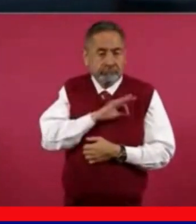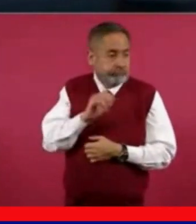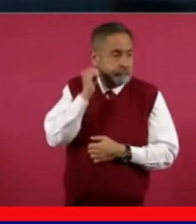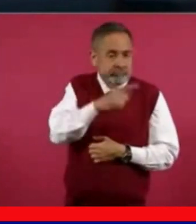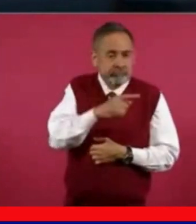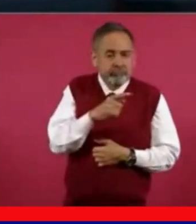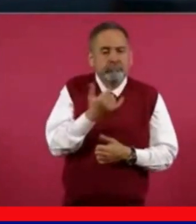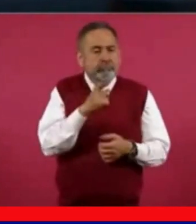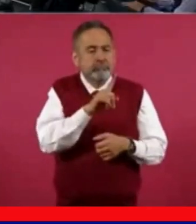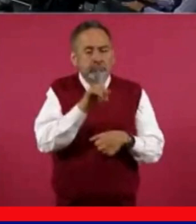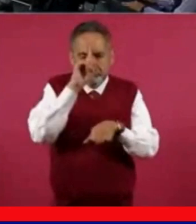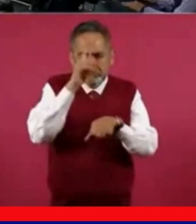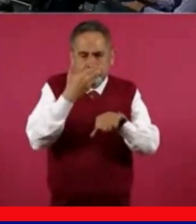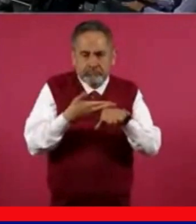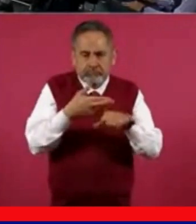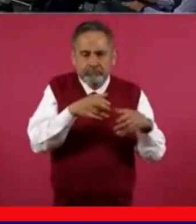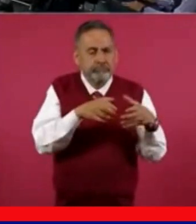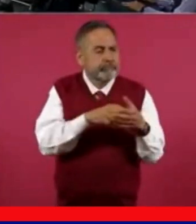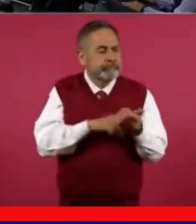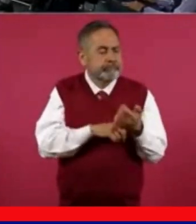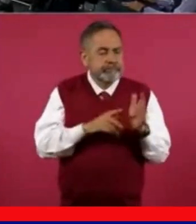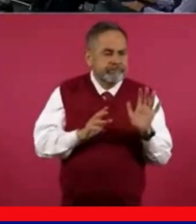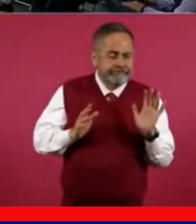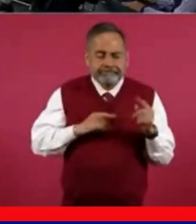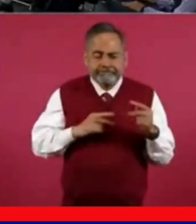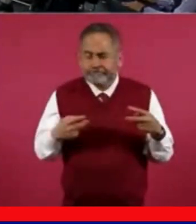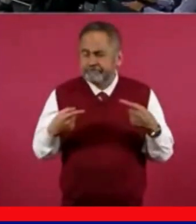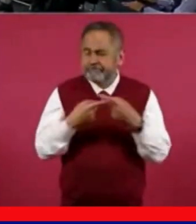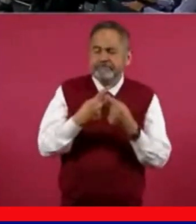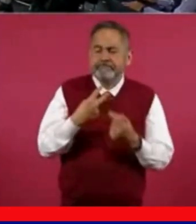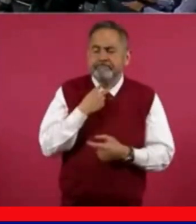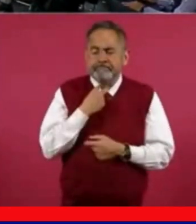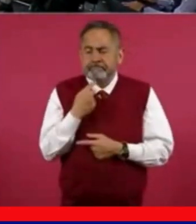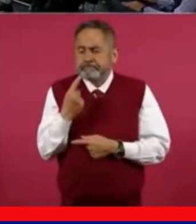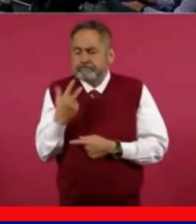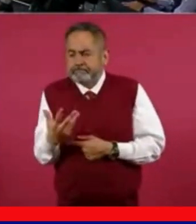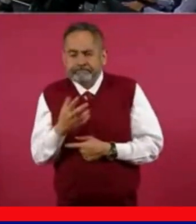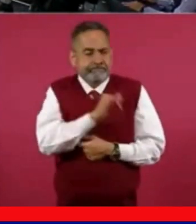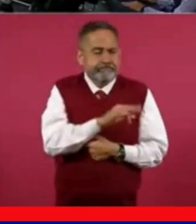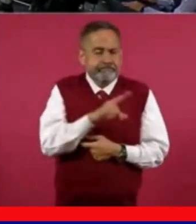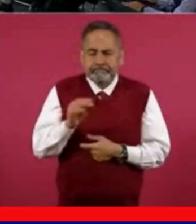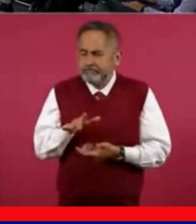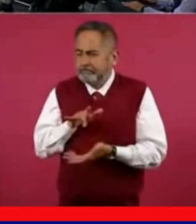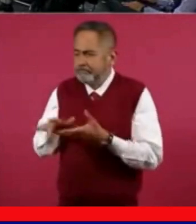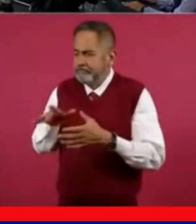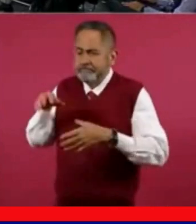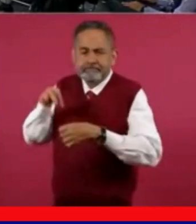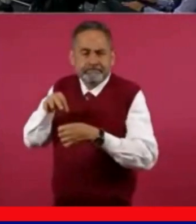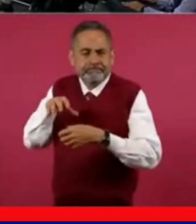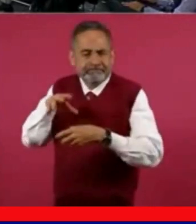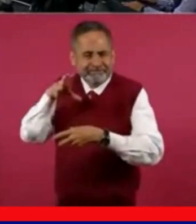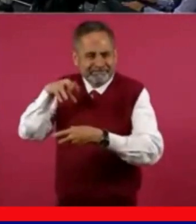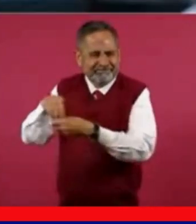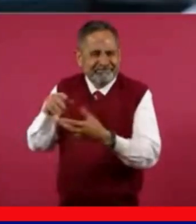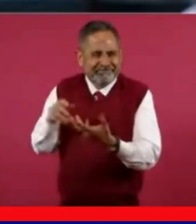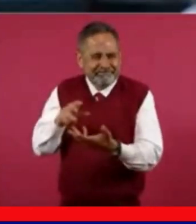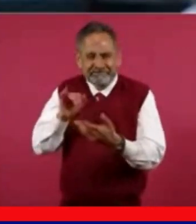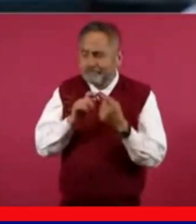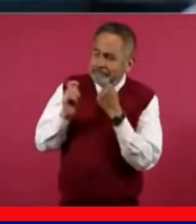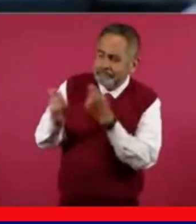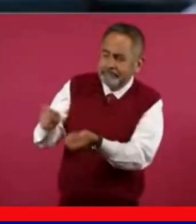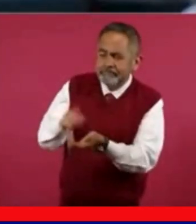consejeros para decidir sobre la asignación de diputaciones plurinominales por ello instó a que se actúe con